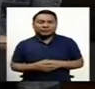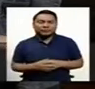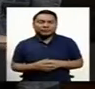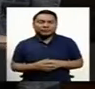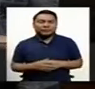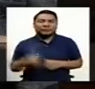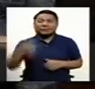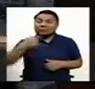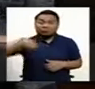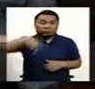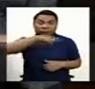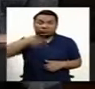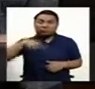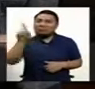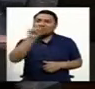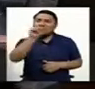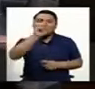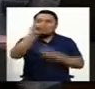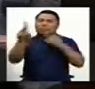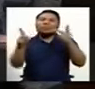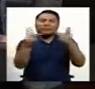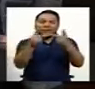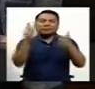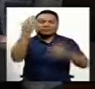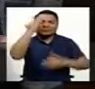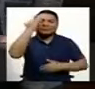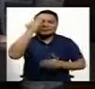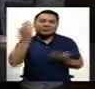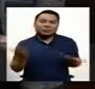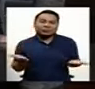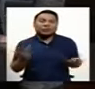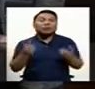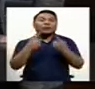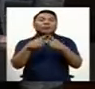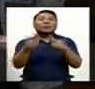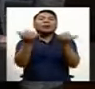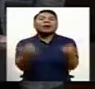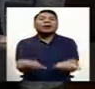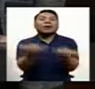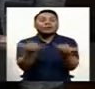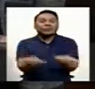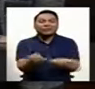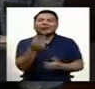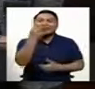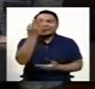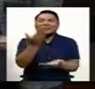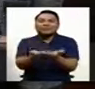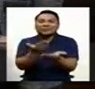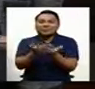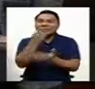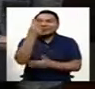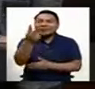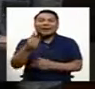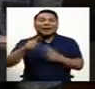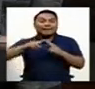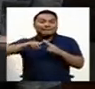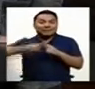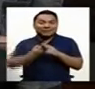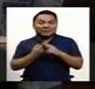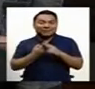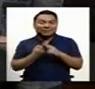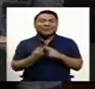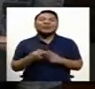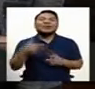No somos perfectos, por supuesto, pero ahora es evidente que desde un principio se